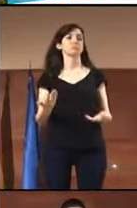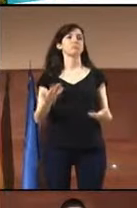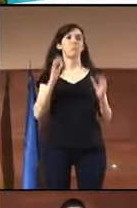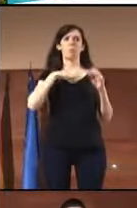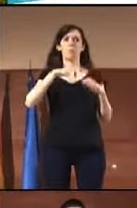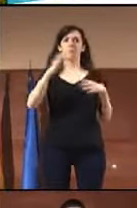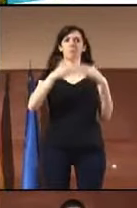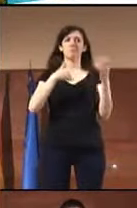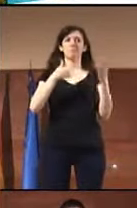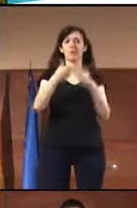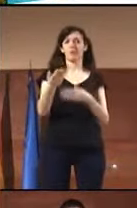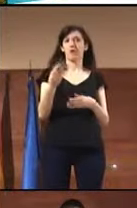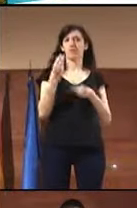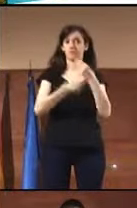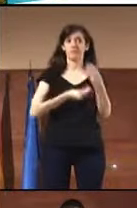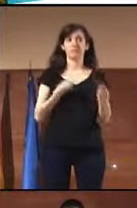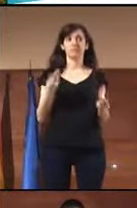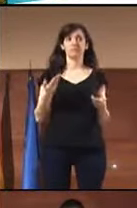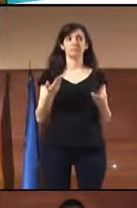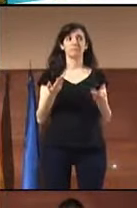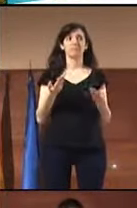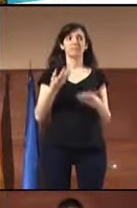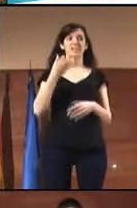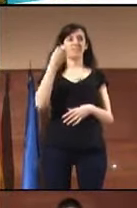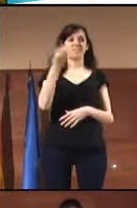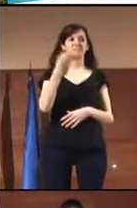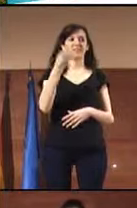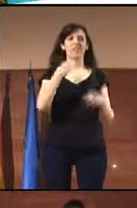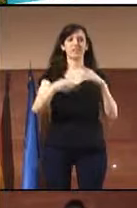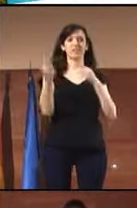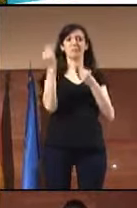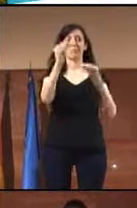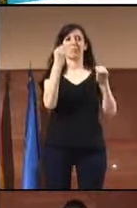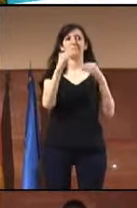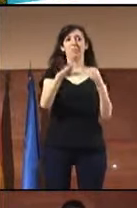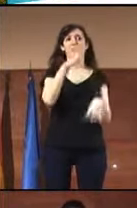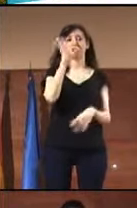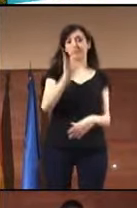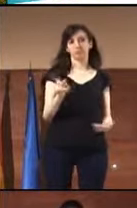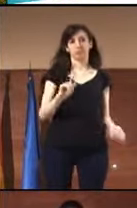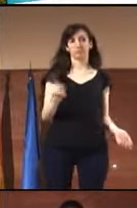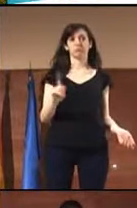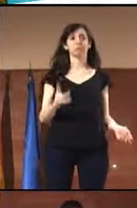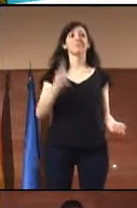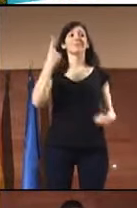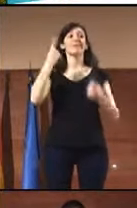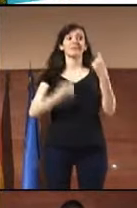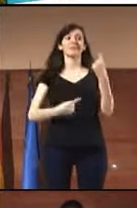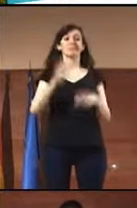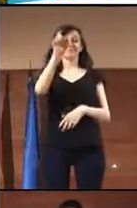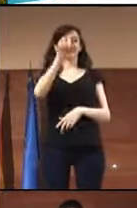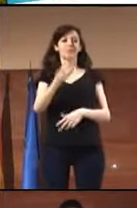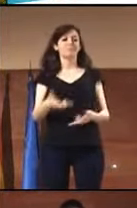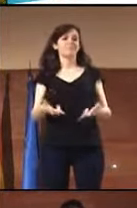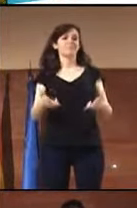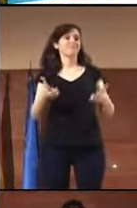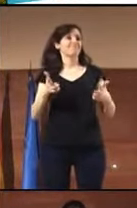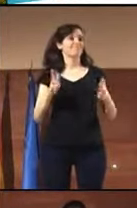Tampoco es cuestión de poner cosas porque sí. Pero hay muchas ocasiones que la persona no va a llegar, no va a